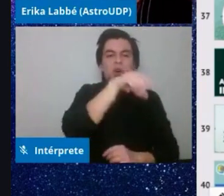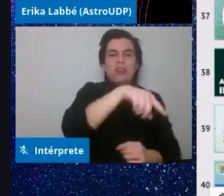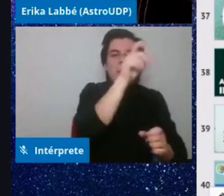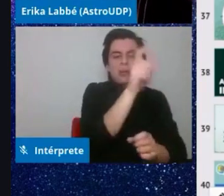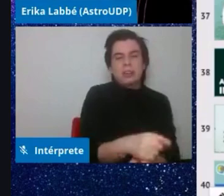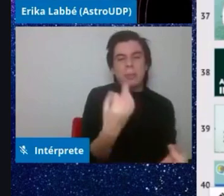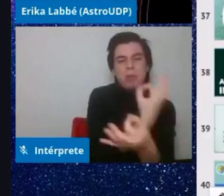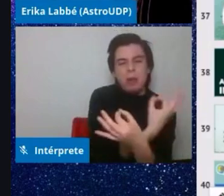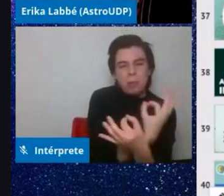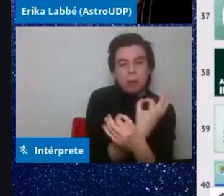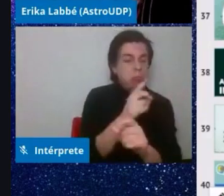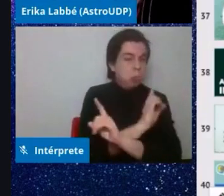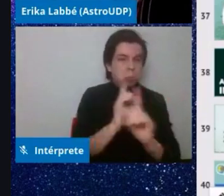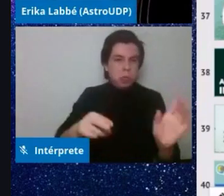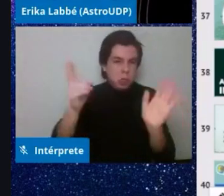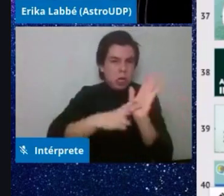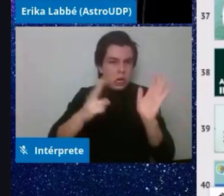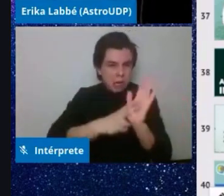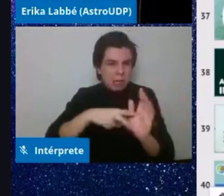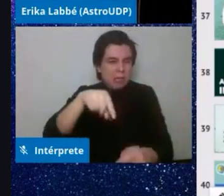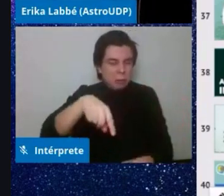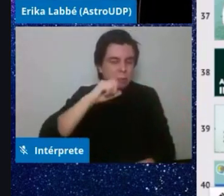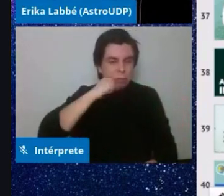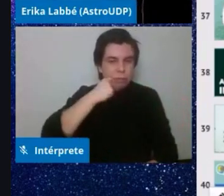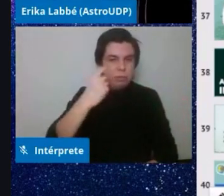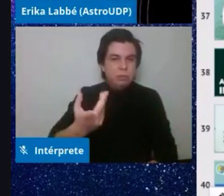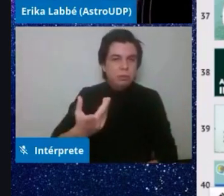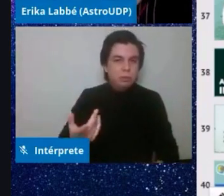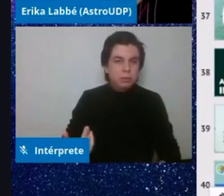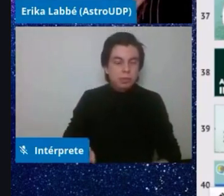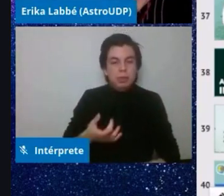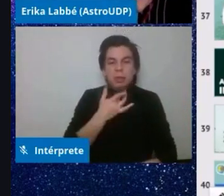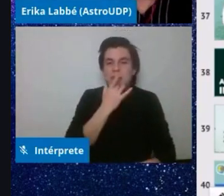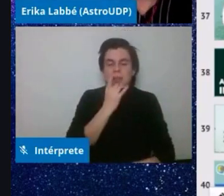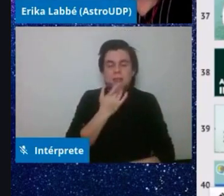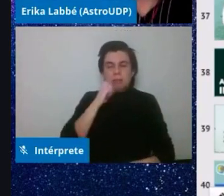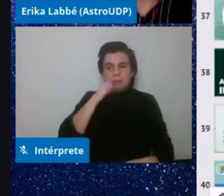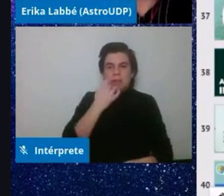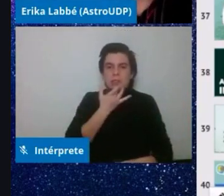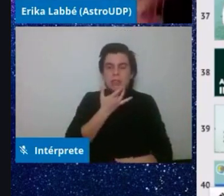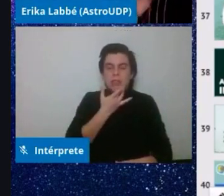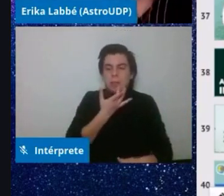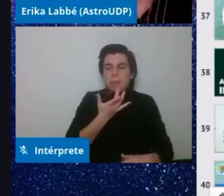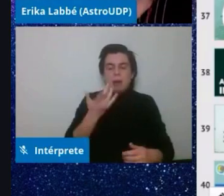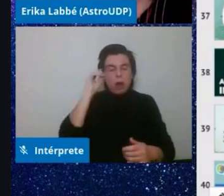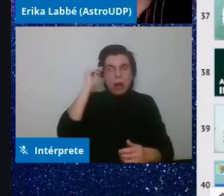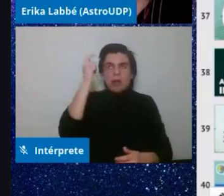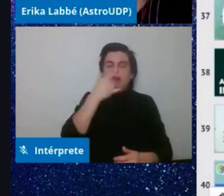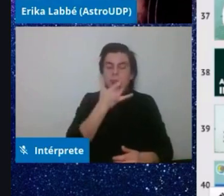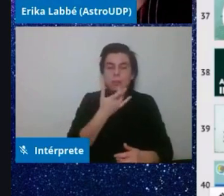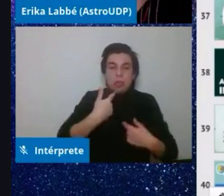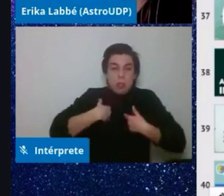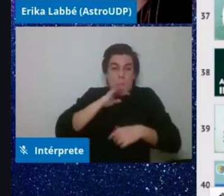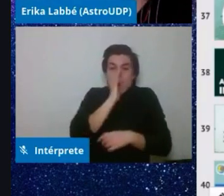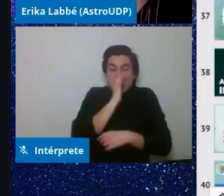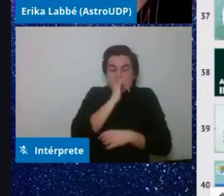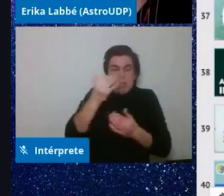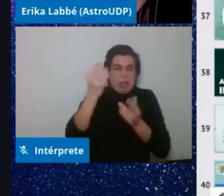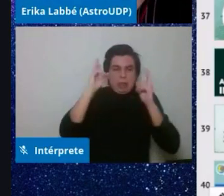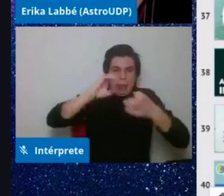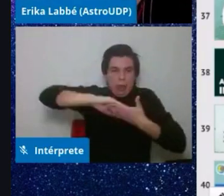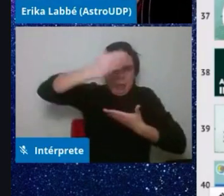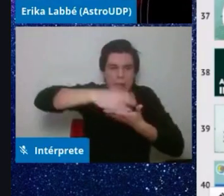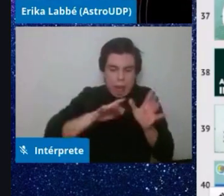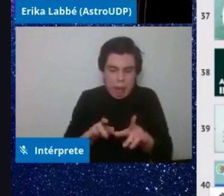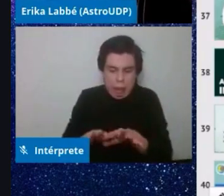real. Entonces, si bien el concepto era simple, no te digo que armar eso era simple porque yo no Ujú. tengo idea de Arduino, así que no sabría qué